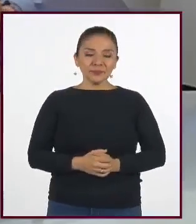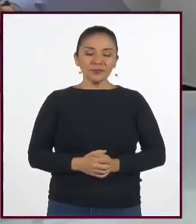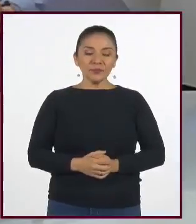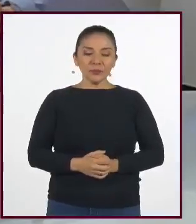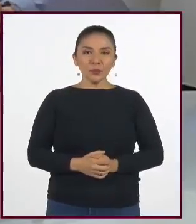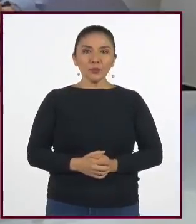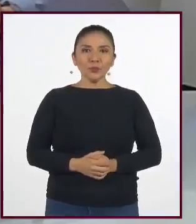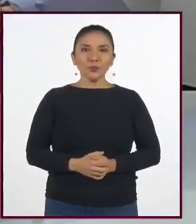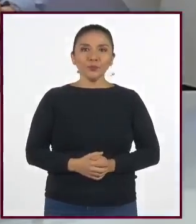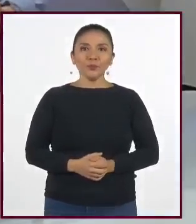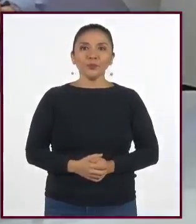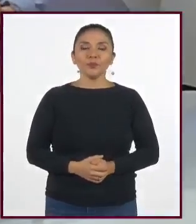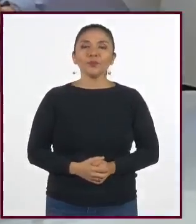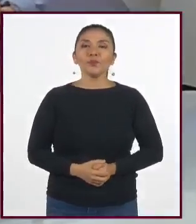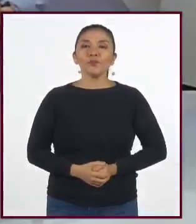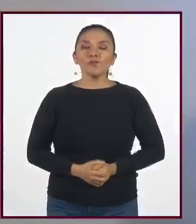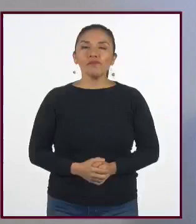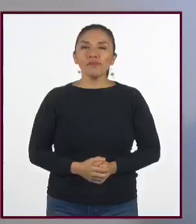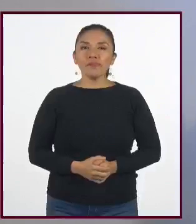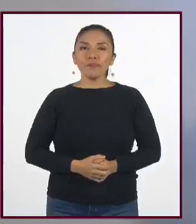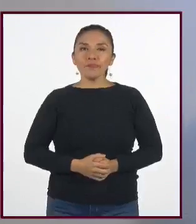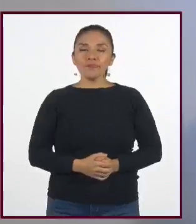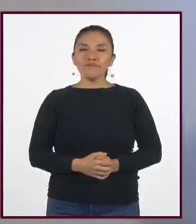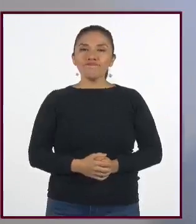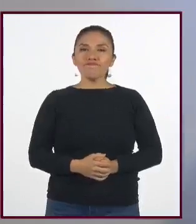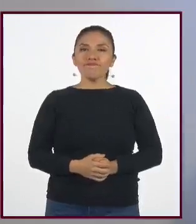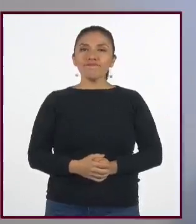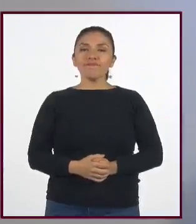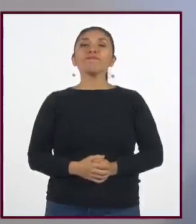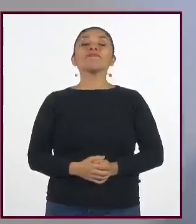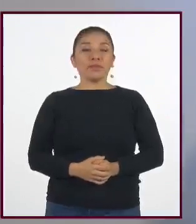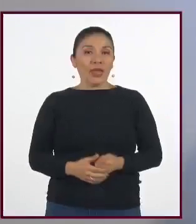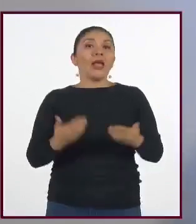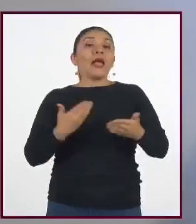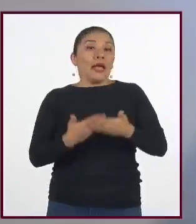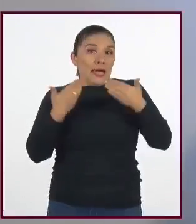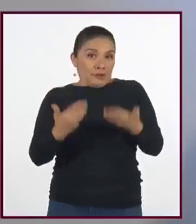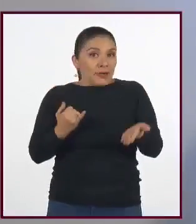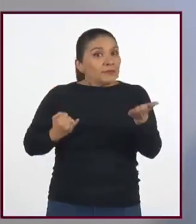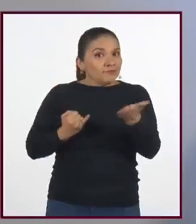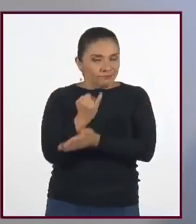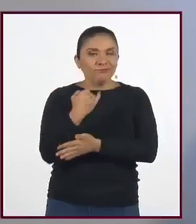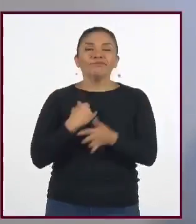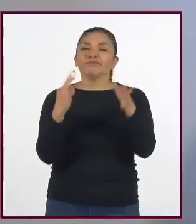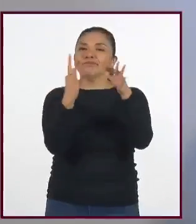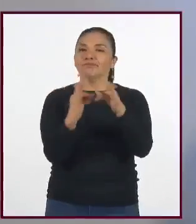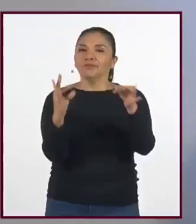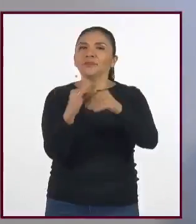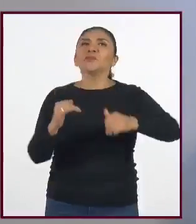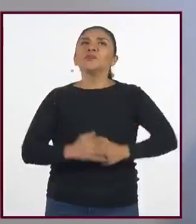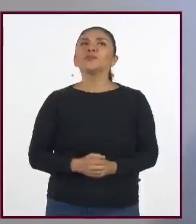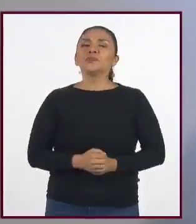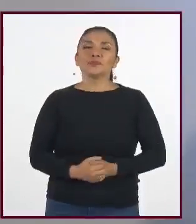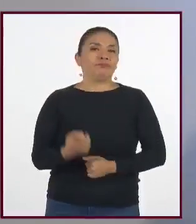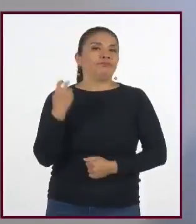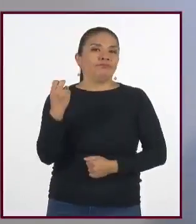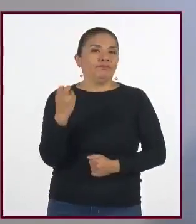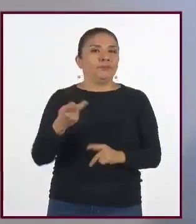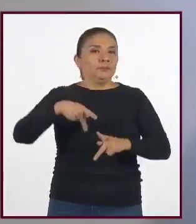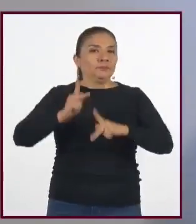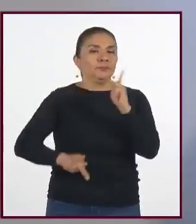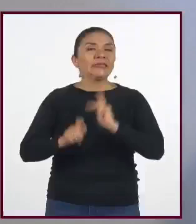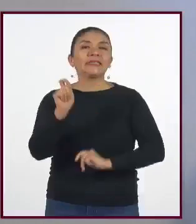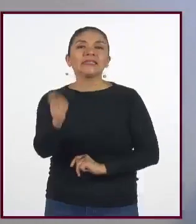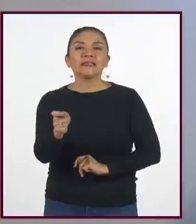La diapositiva que sigue, por favor. Y bueno, vamos a entrar en lleno ya en la parte